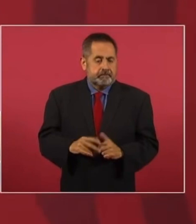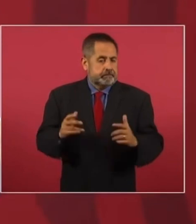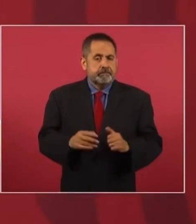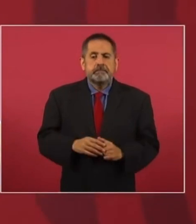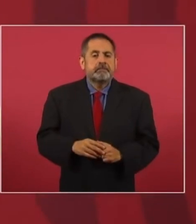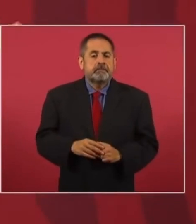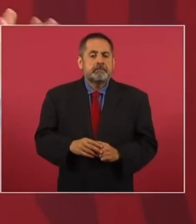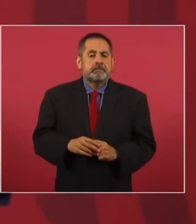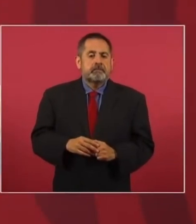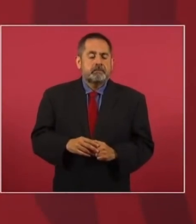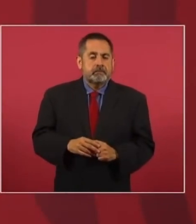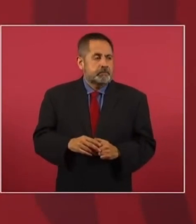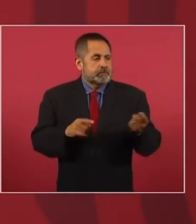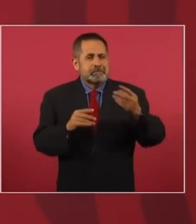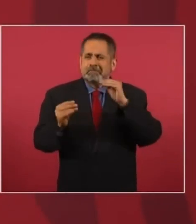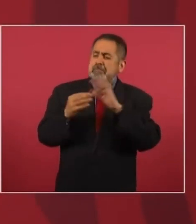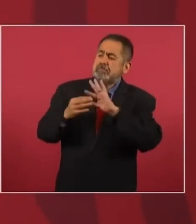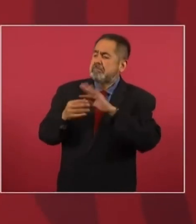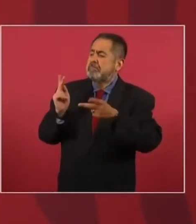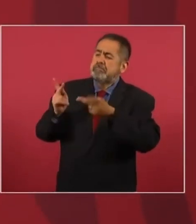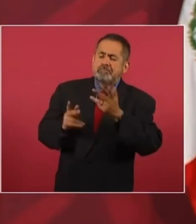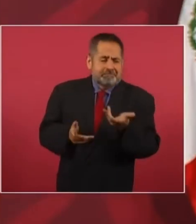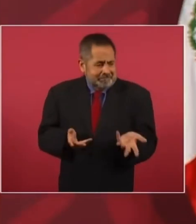Entonces, ¿qué se alega?